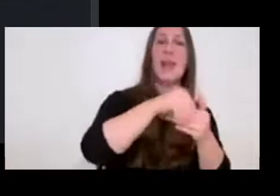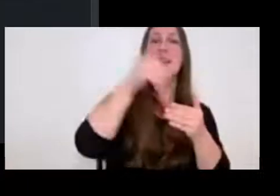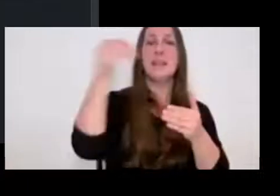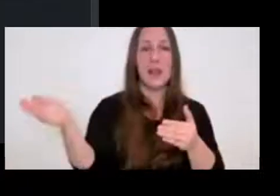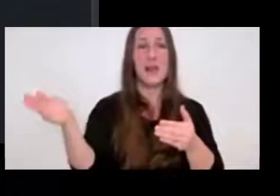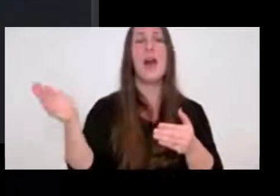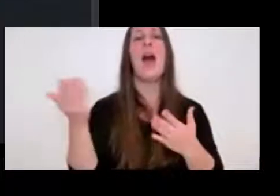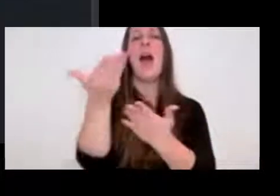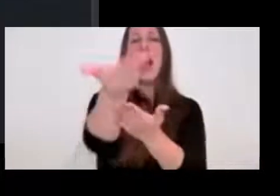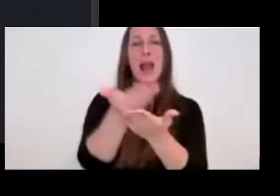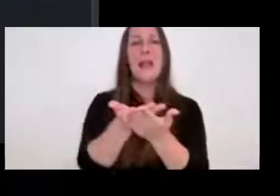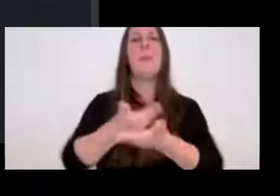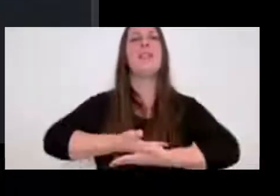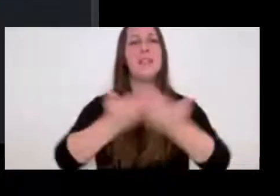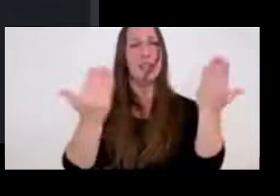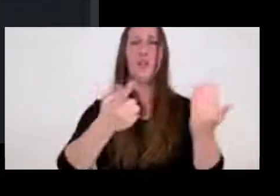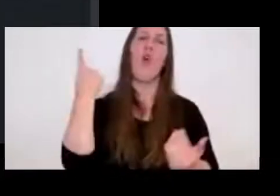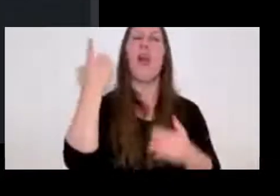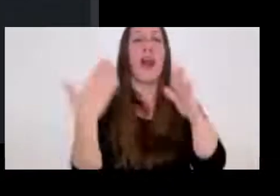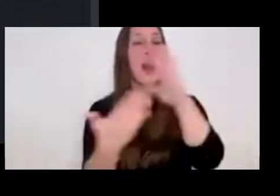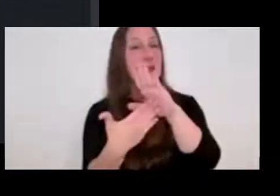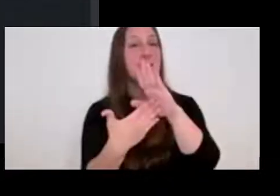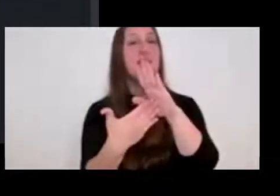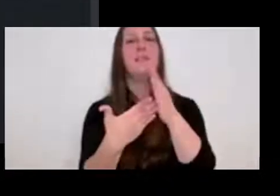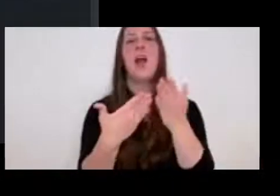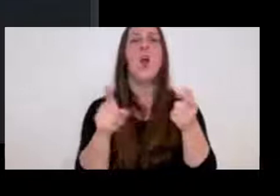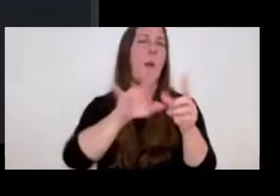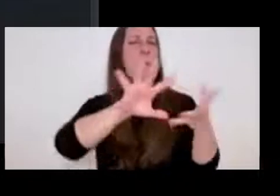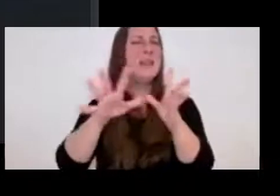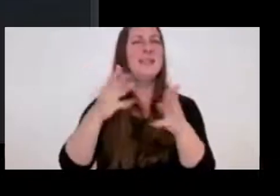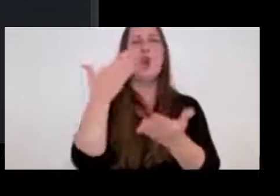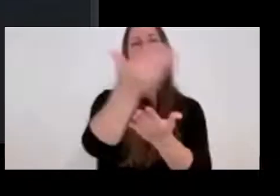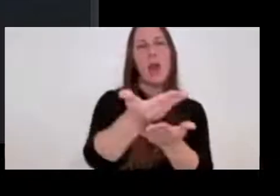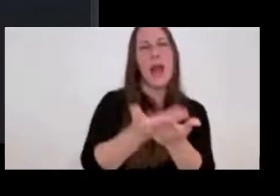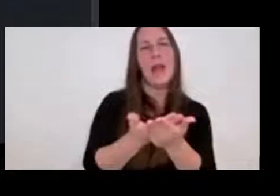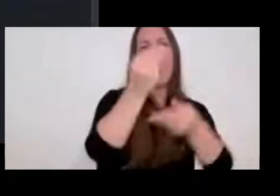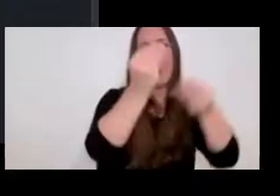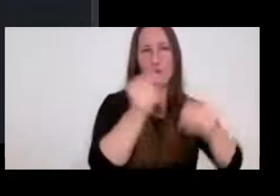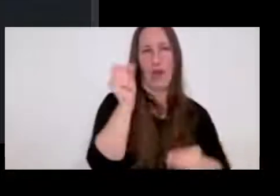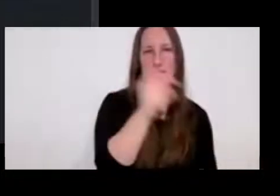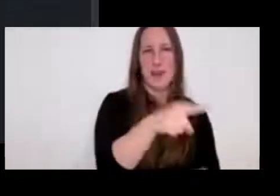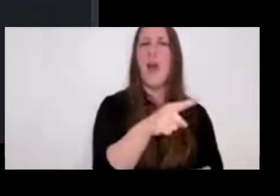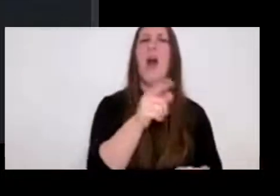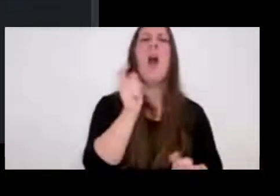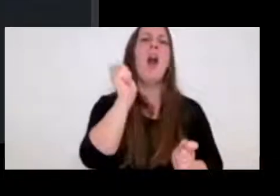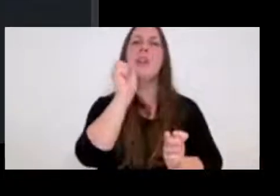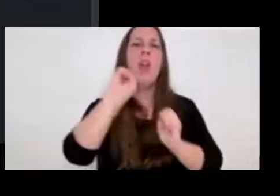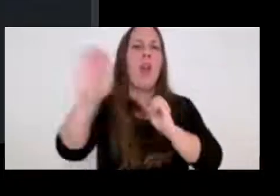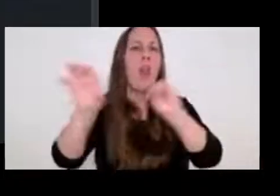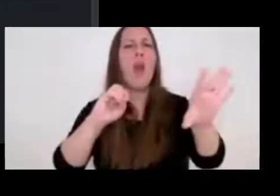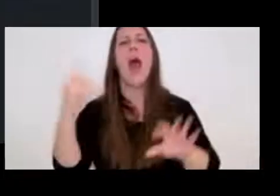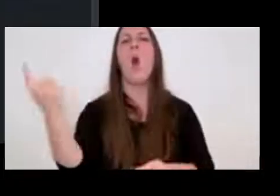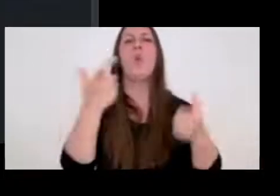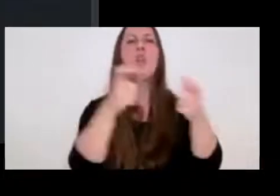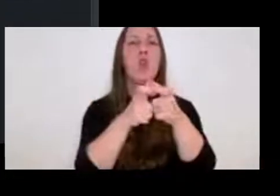de presentación de la gerencia, que tiene la misma un poco formato que la carta de la parte contable, los destinatarios de la auditoría fiscal, que son